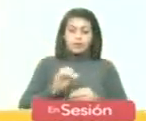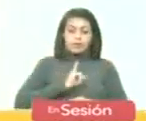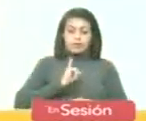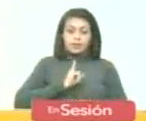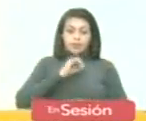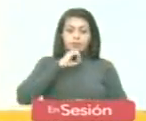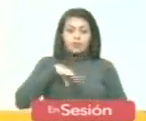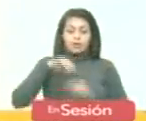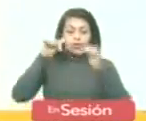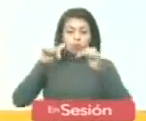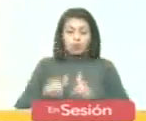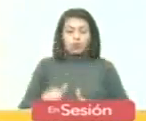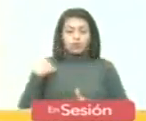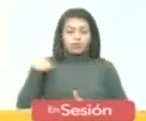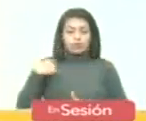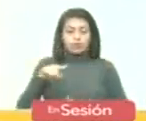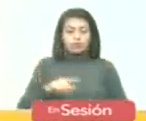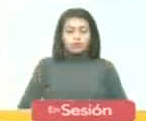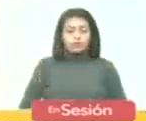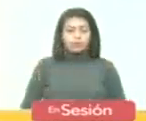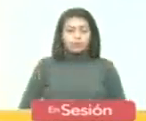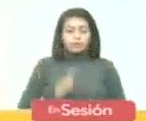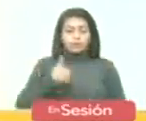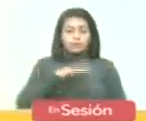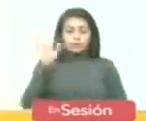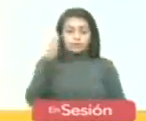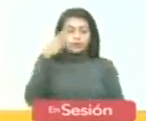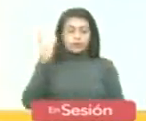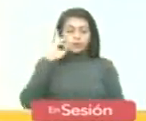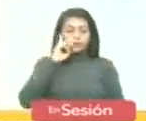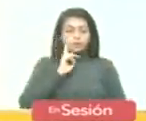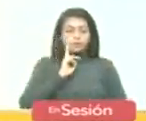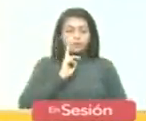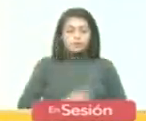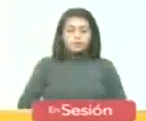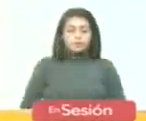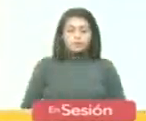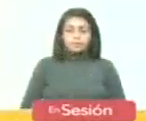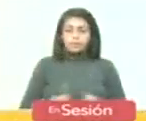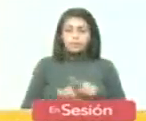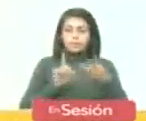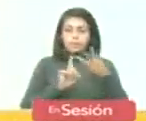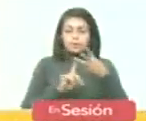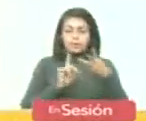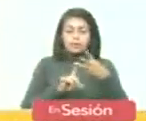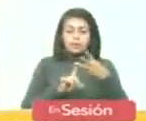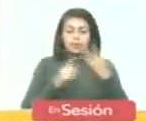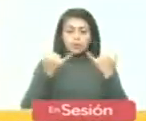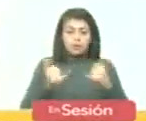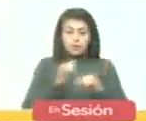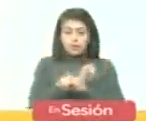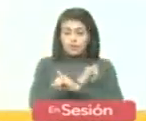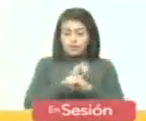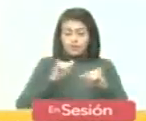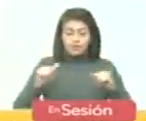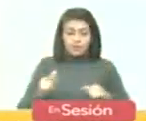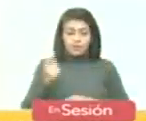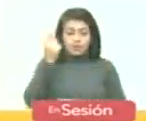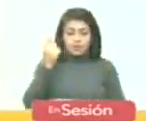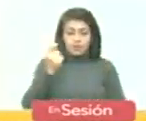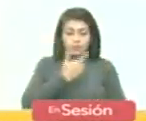histórica que hoy tenemos en nuestra bandera bolivariana. Y como tercer punto, y ya para culminar,